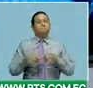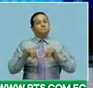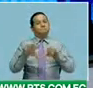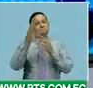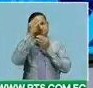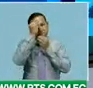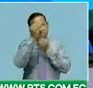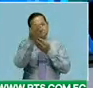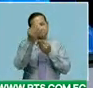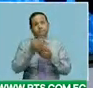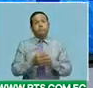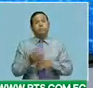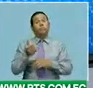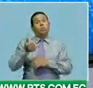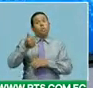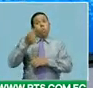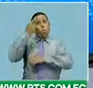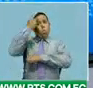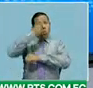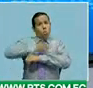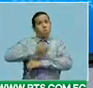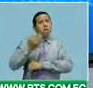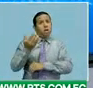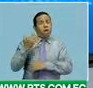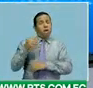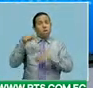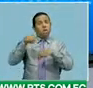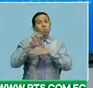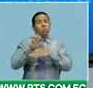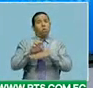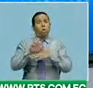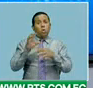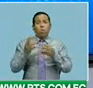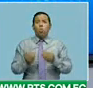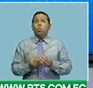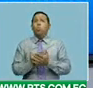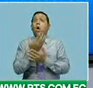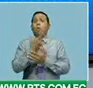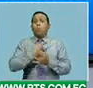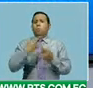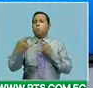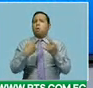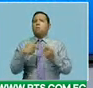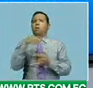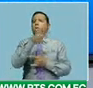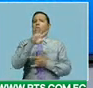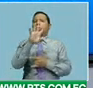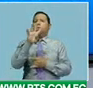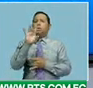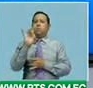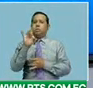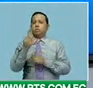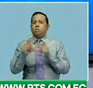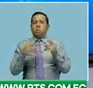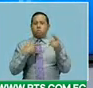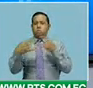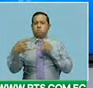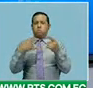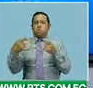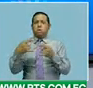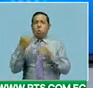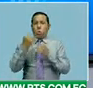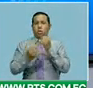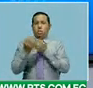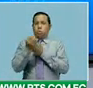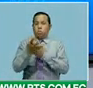En las últimas 24 horas, Ecuador registró 548 nuevos casos de COVID-19 según el último reporte oficial, sumando